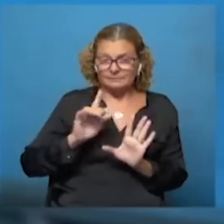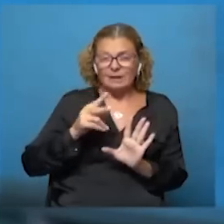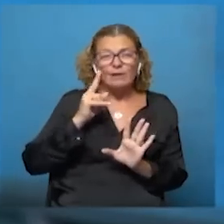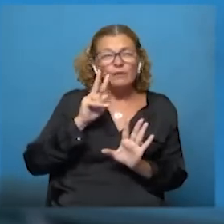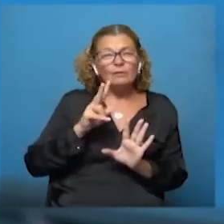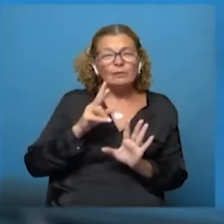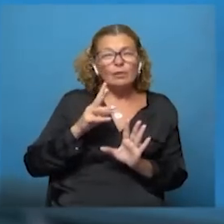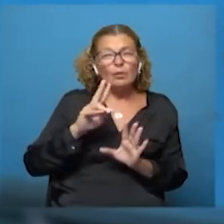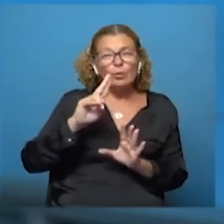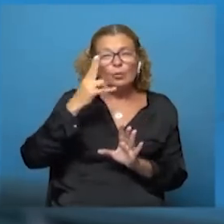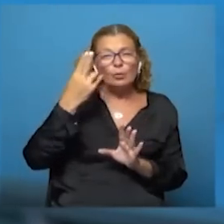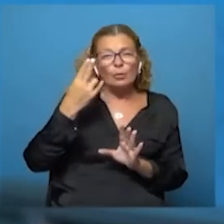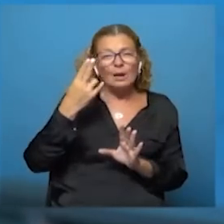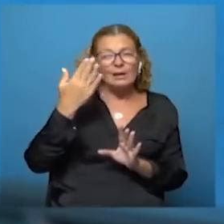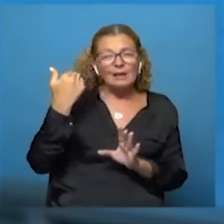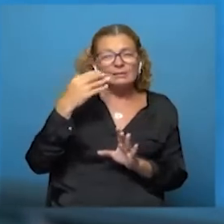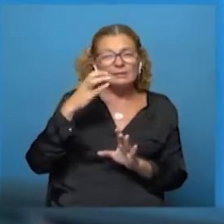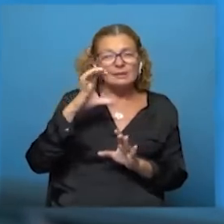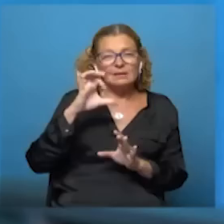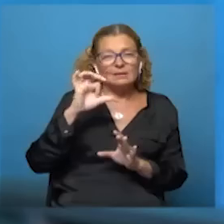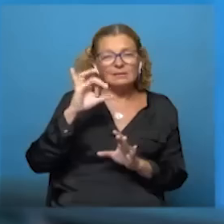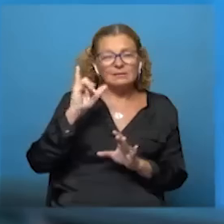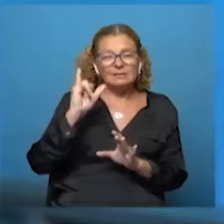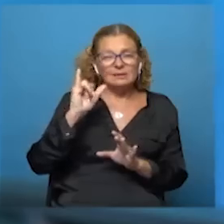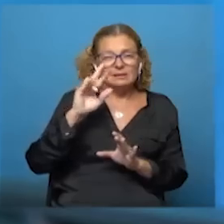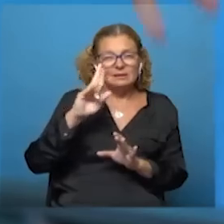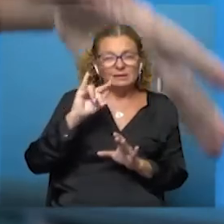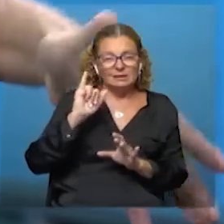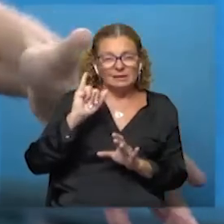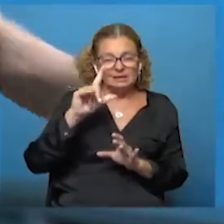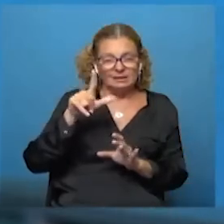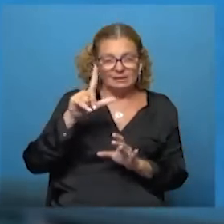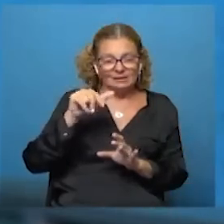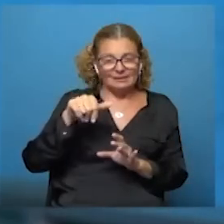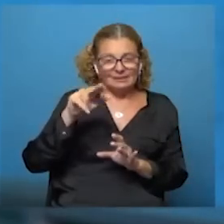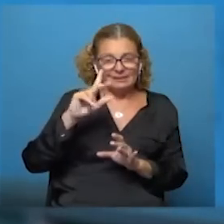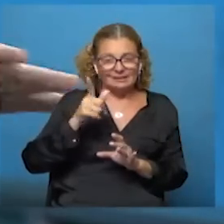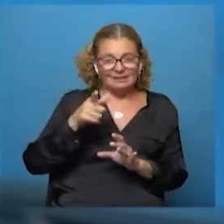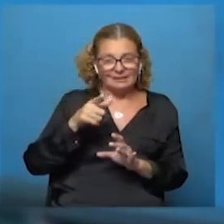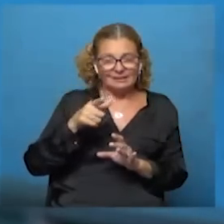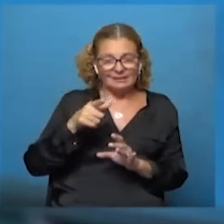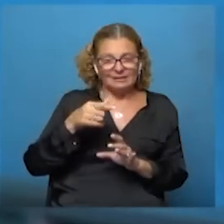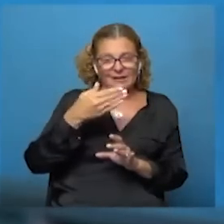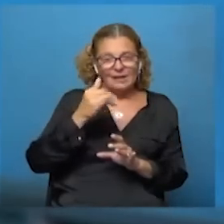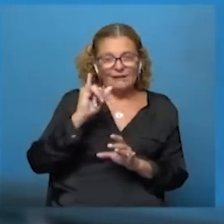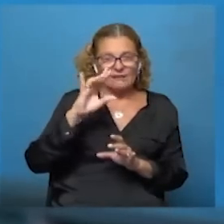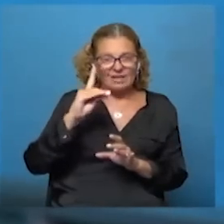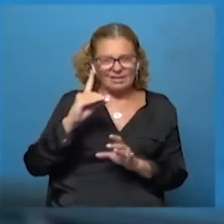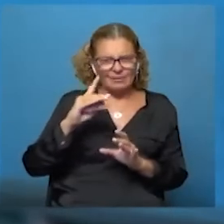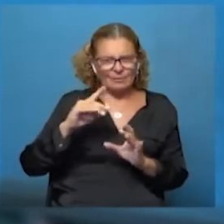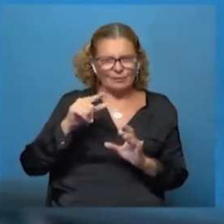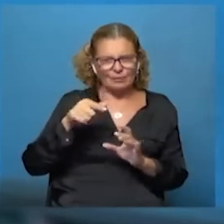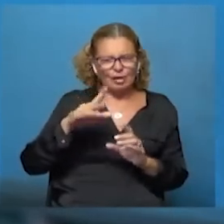Uruguay en la era stirling el Vid se desembarcó intensamente de